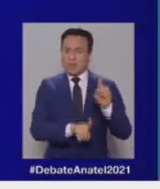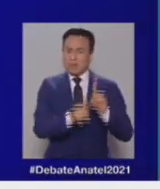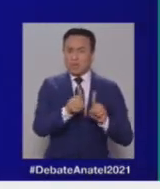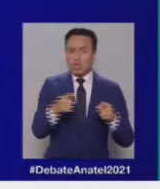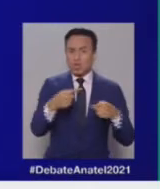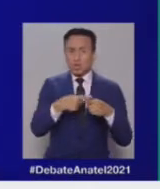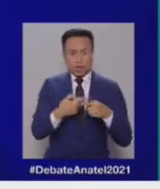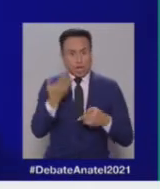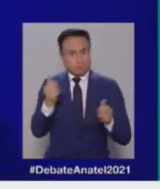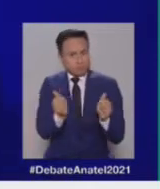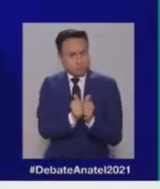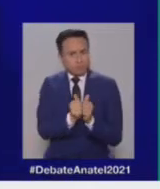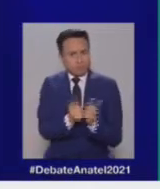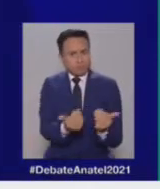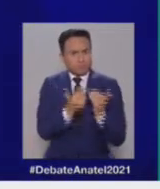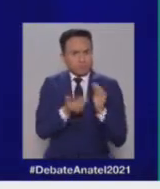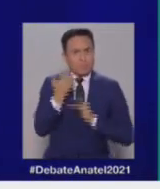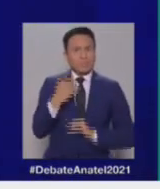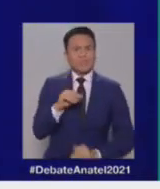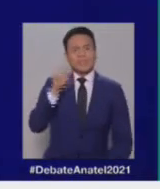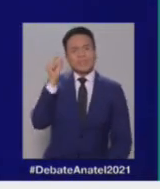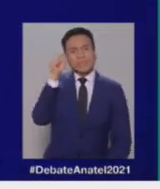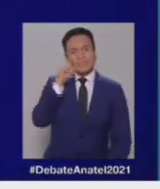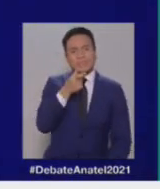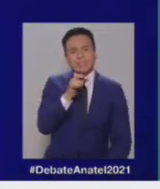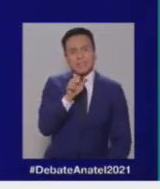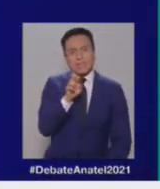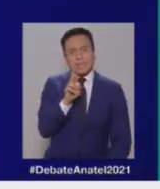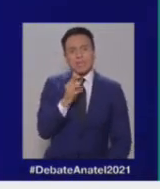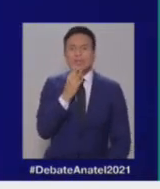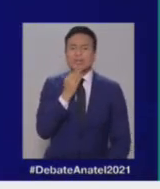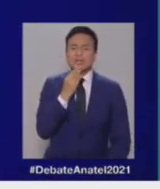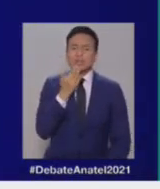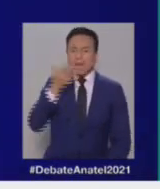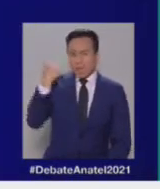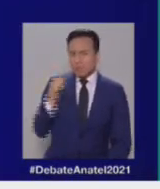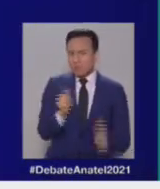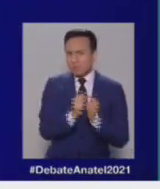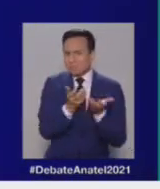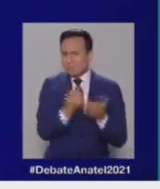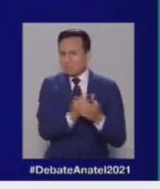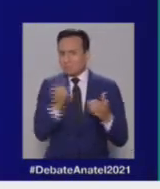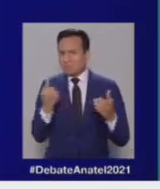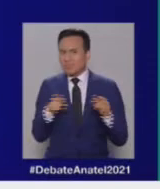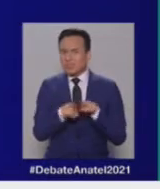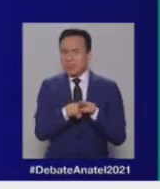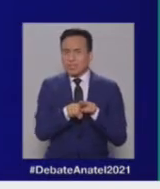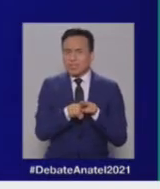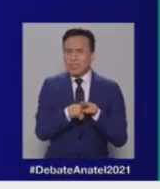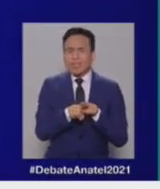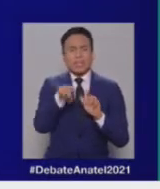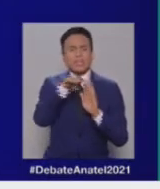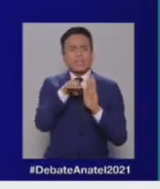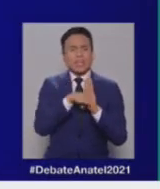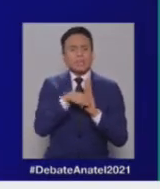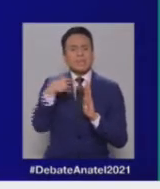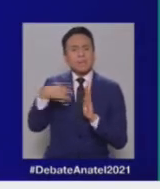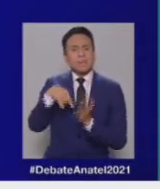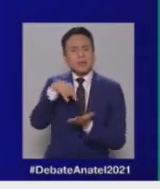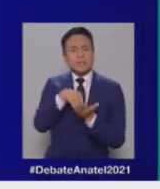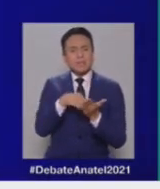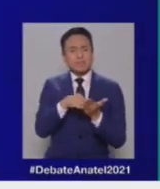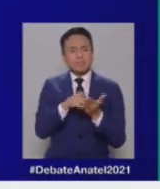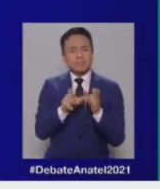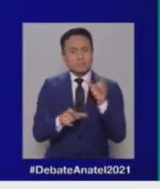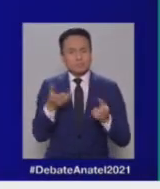es el gran ganador del debate y aquel que eventualmente logre conquistarlo o conquistarla para ser justamente el